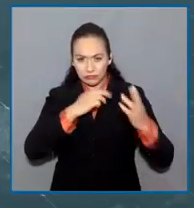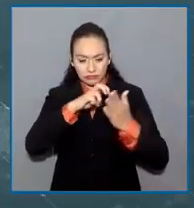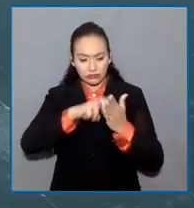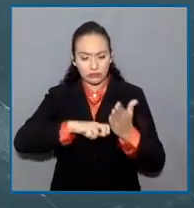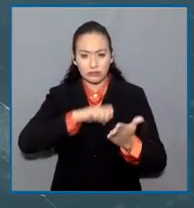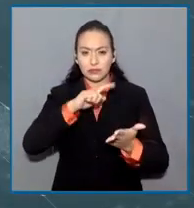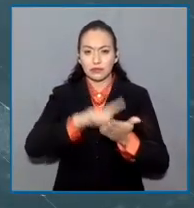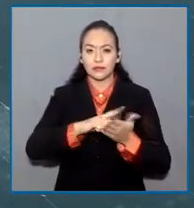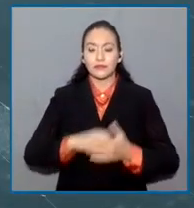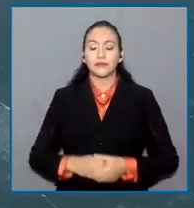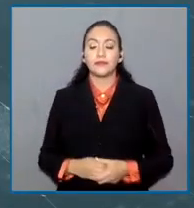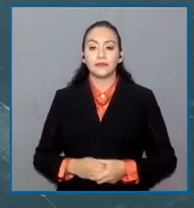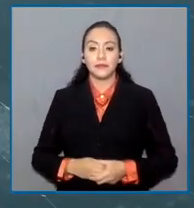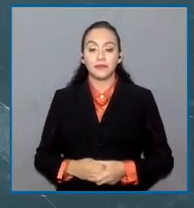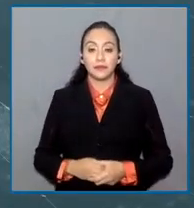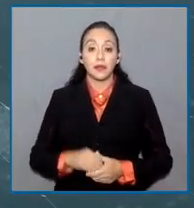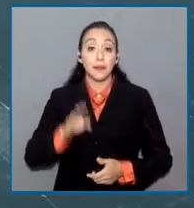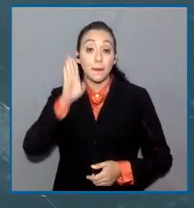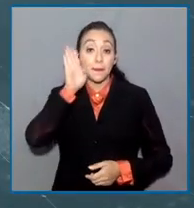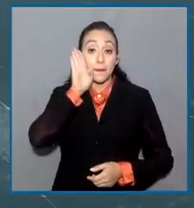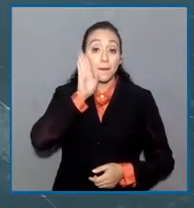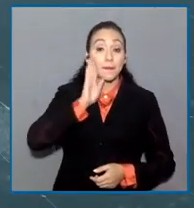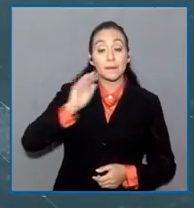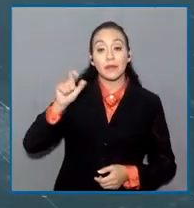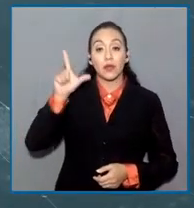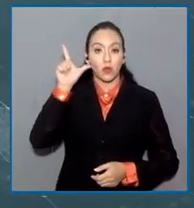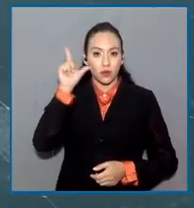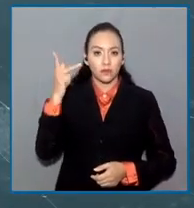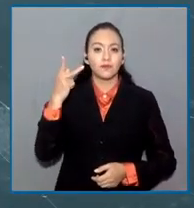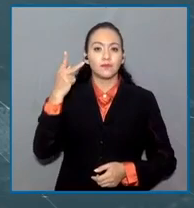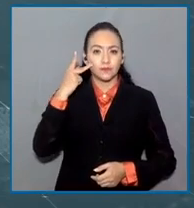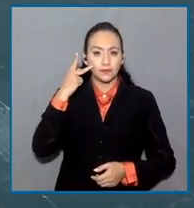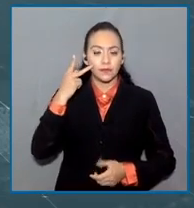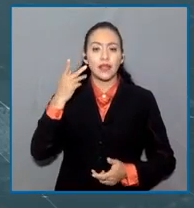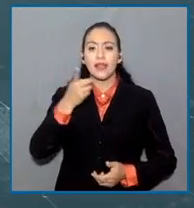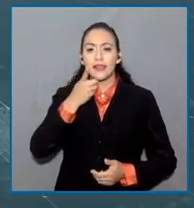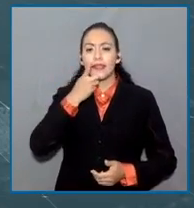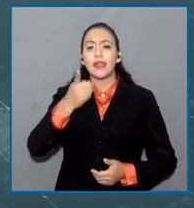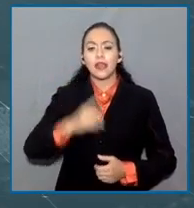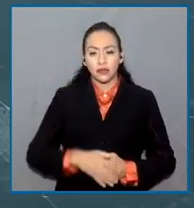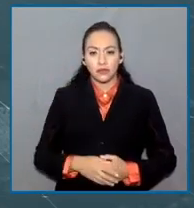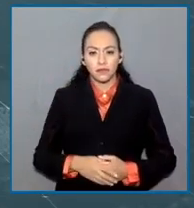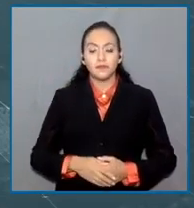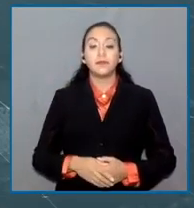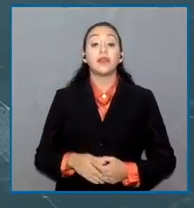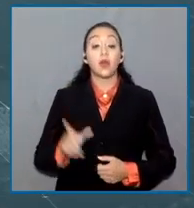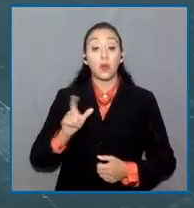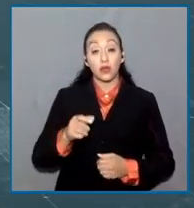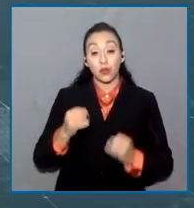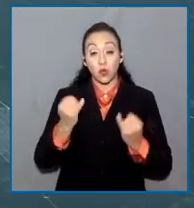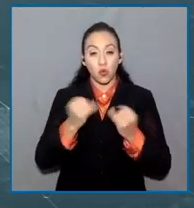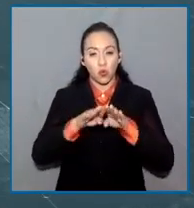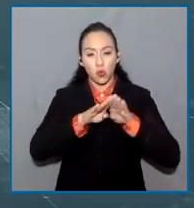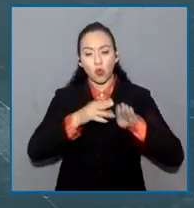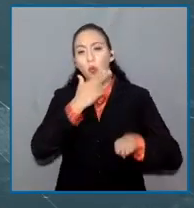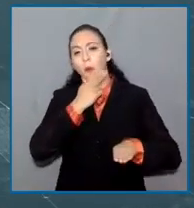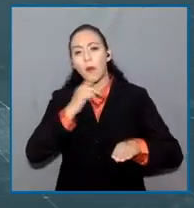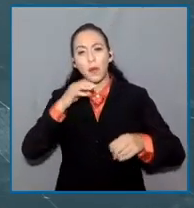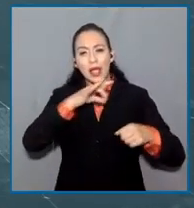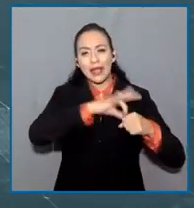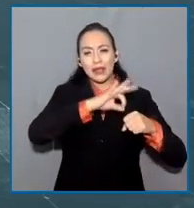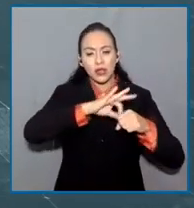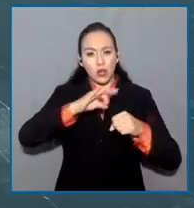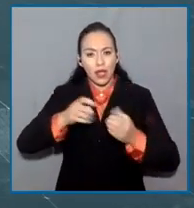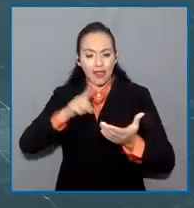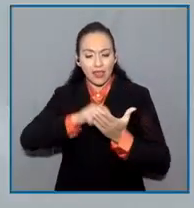La ministra presidenta Norma Lucía Piña aseguró que en toda democracia constitucional debe respetarse la división